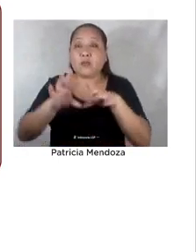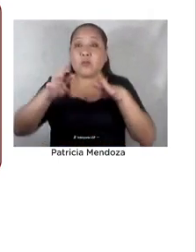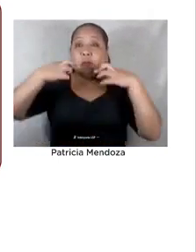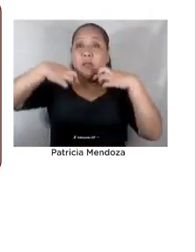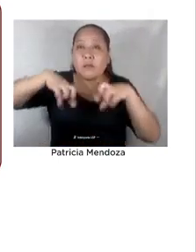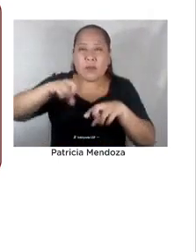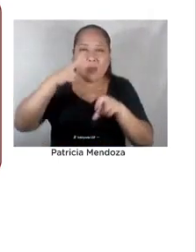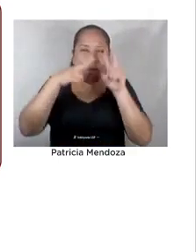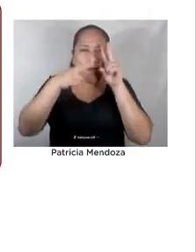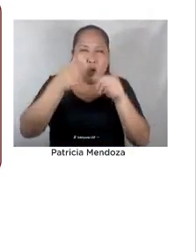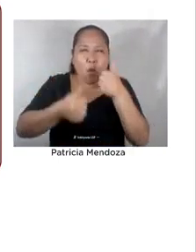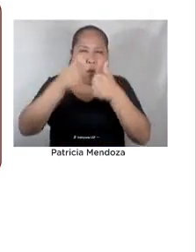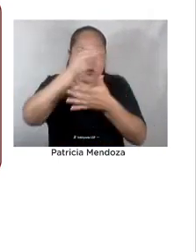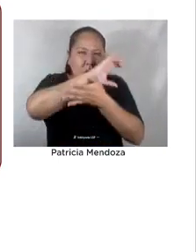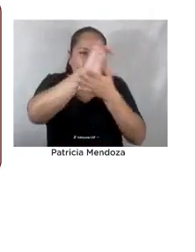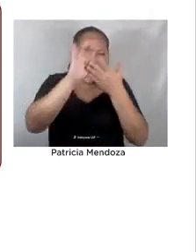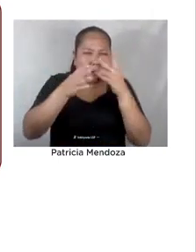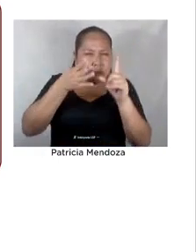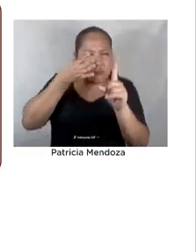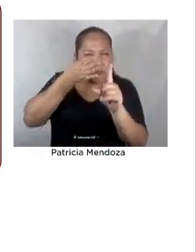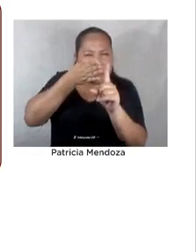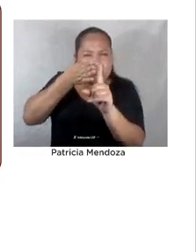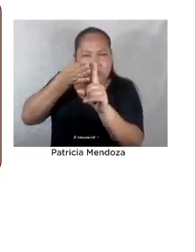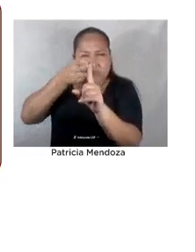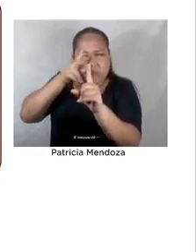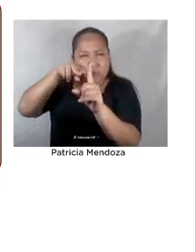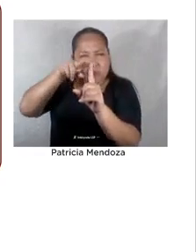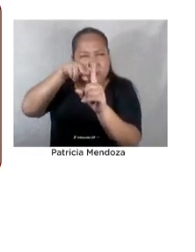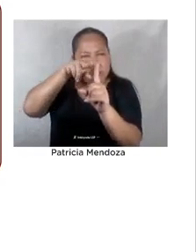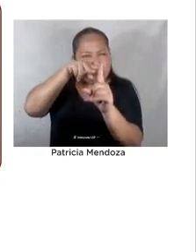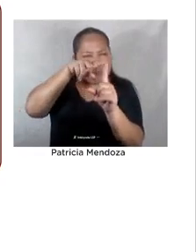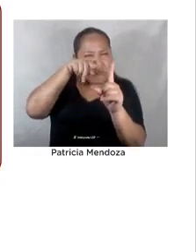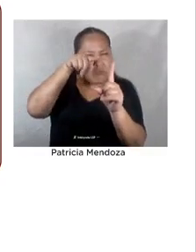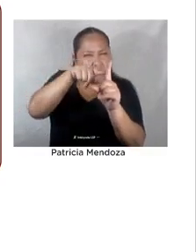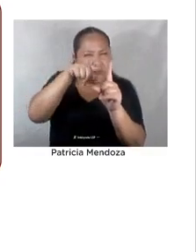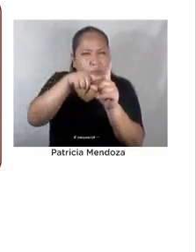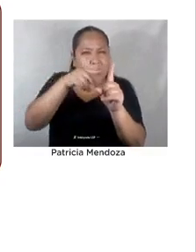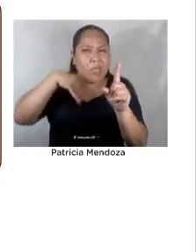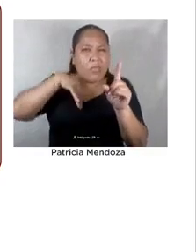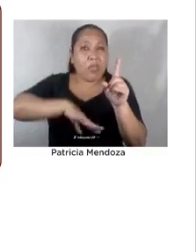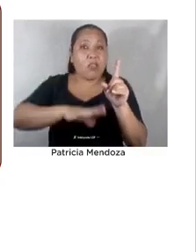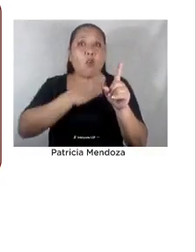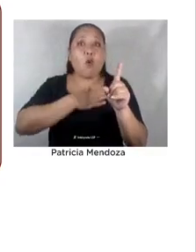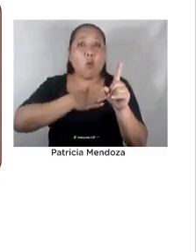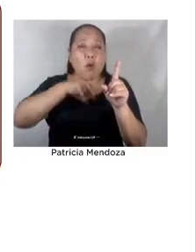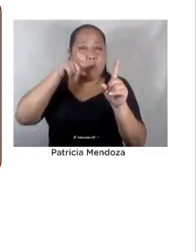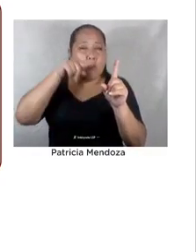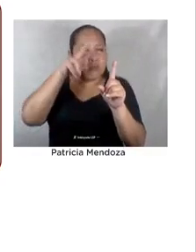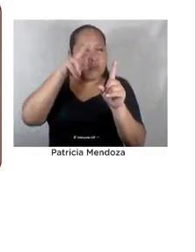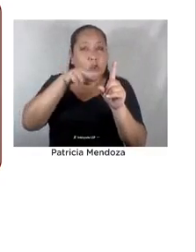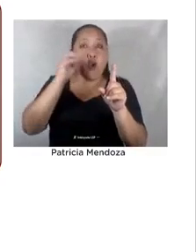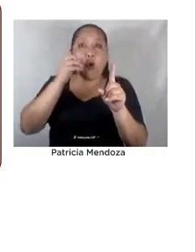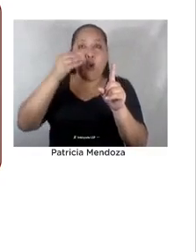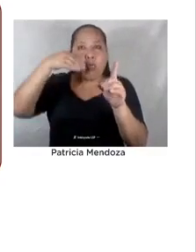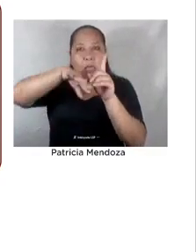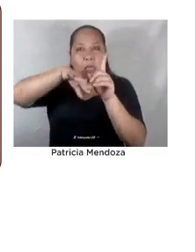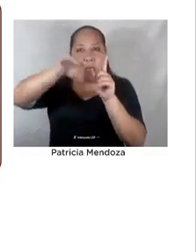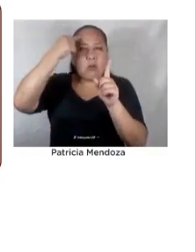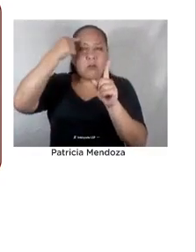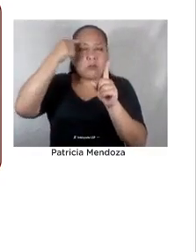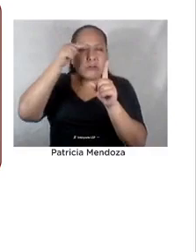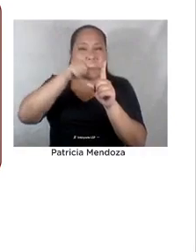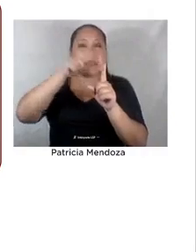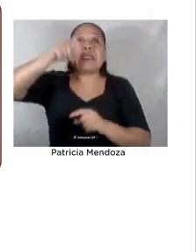las señales que en nuestro cuerpo y en nuestra psique que necesitamos